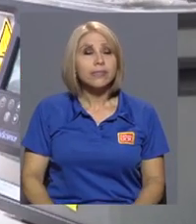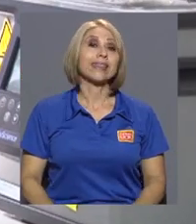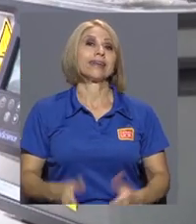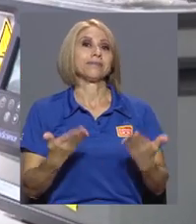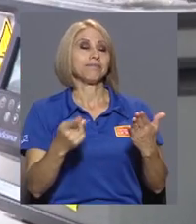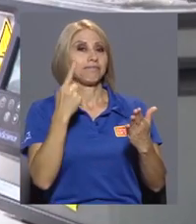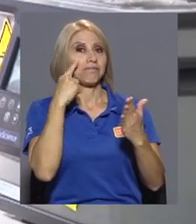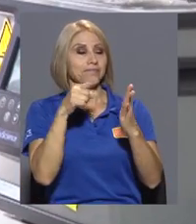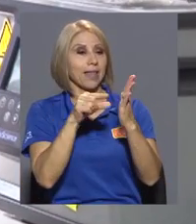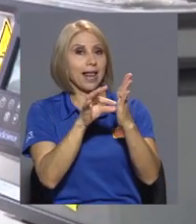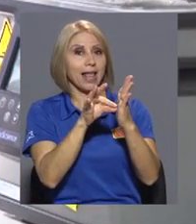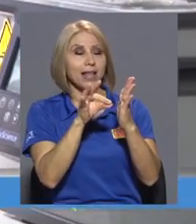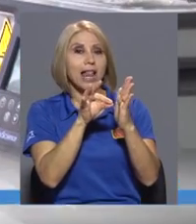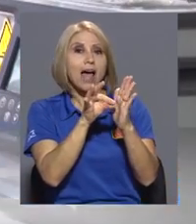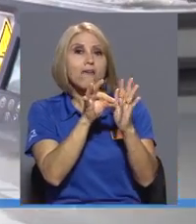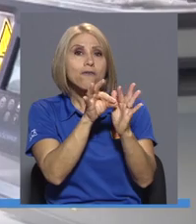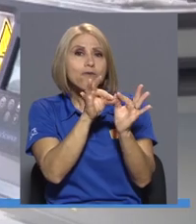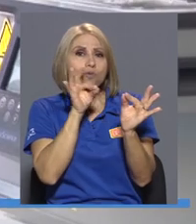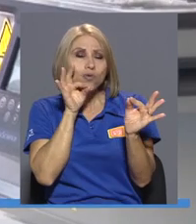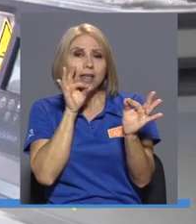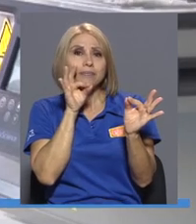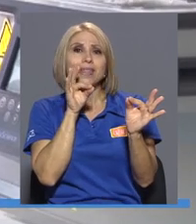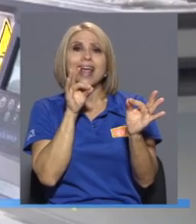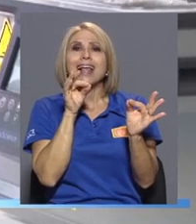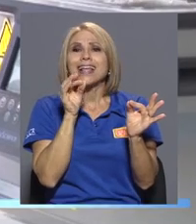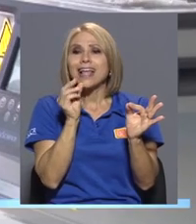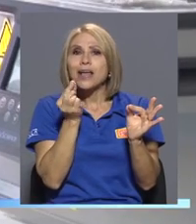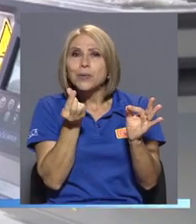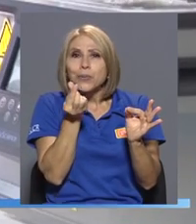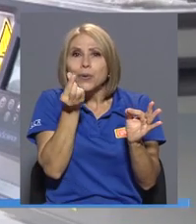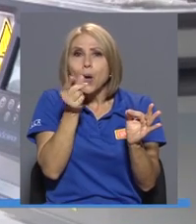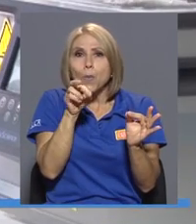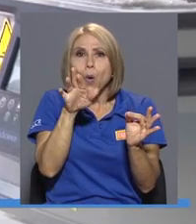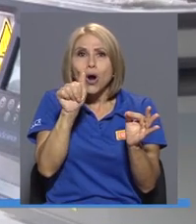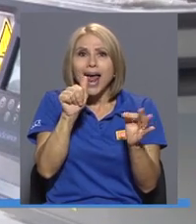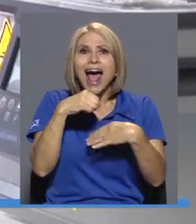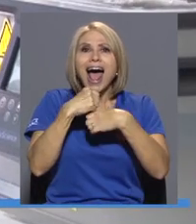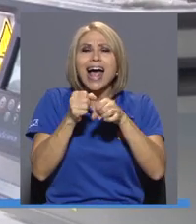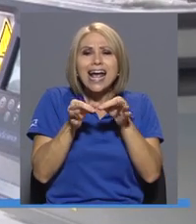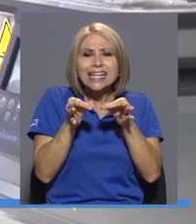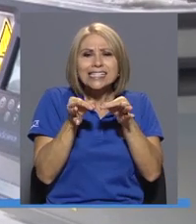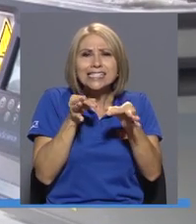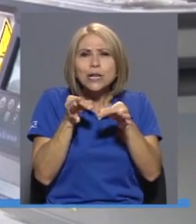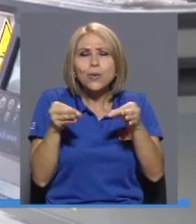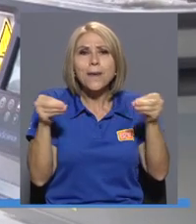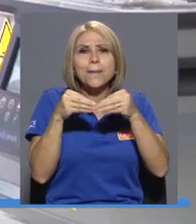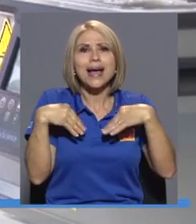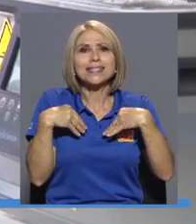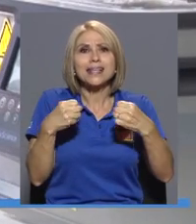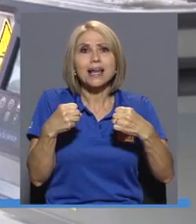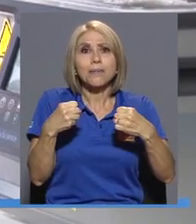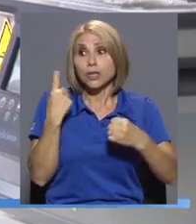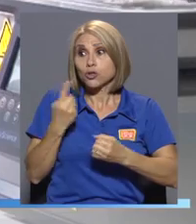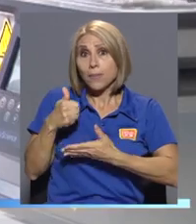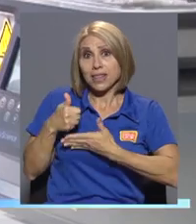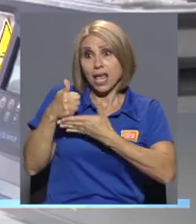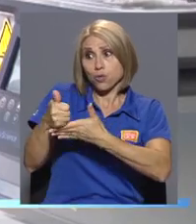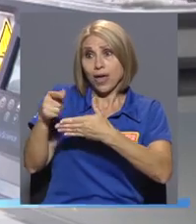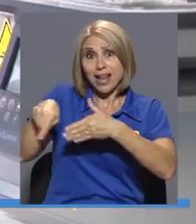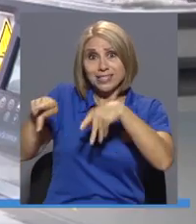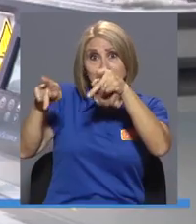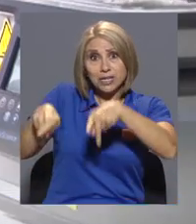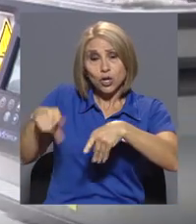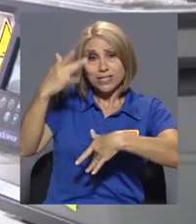mora haga la célula más sana, ¿verdad? Y no solo va a ayudar a los pacientes con distrofia miotónica. ¿Por qué? Porque se sabe que